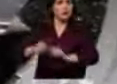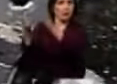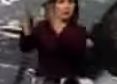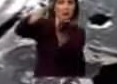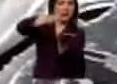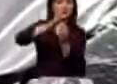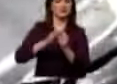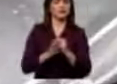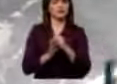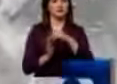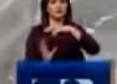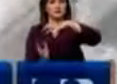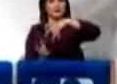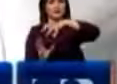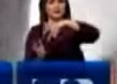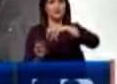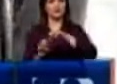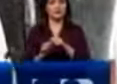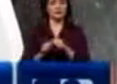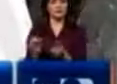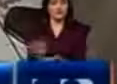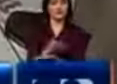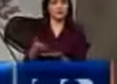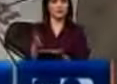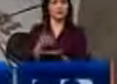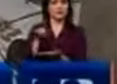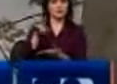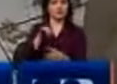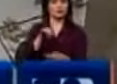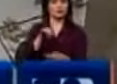La lavadora, la cocina, la bicicleta quedaron como chatarra.